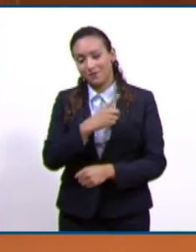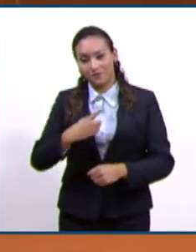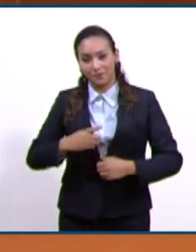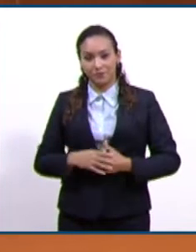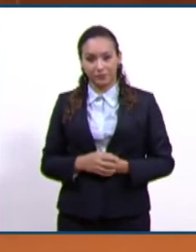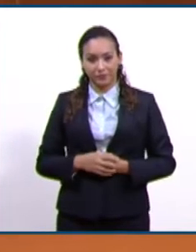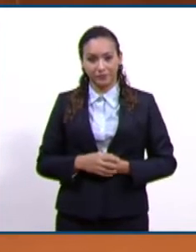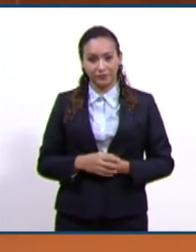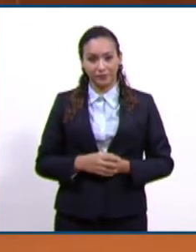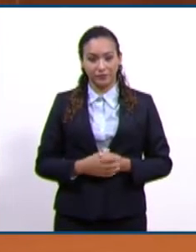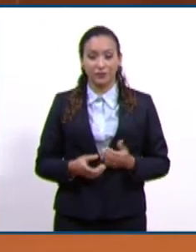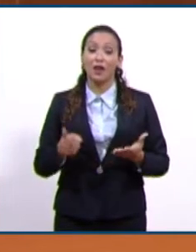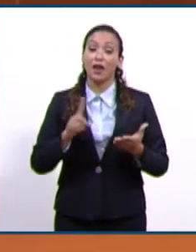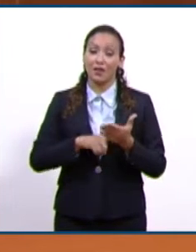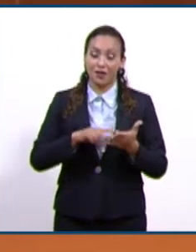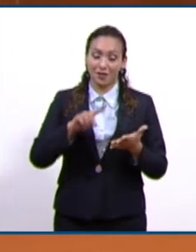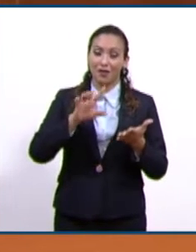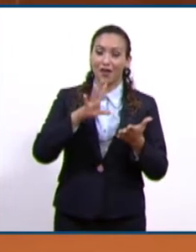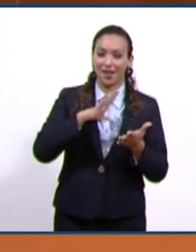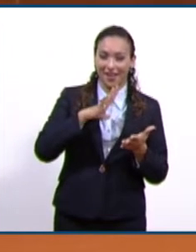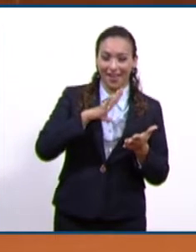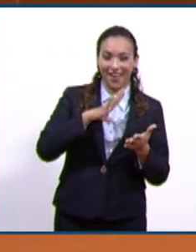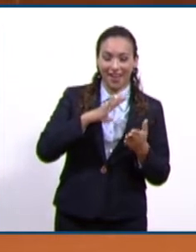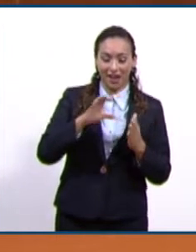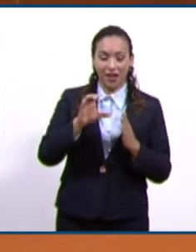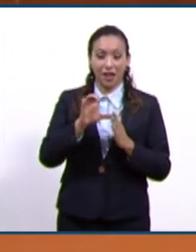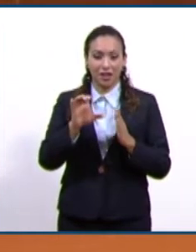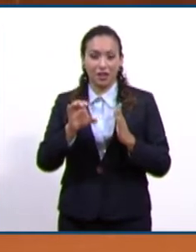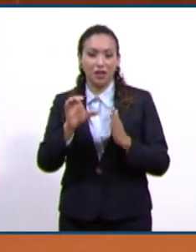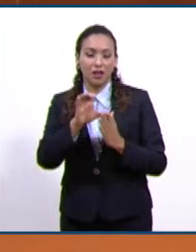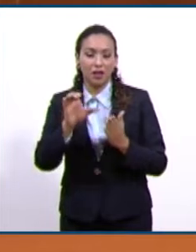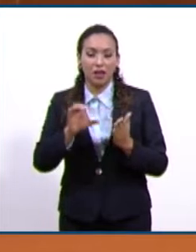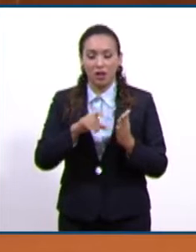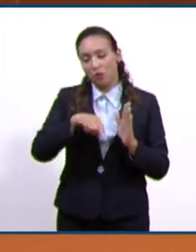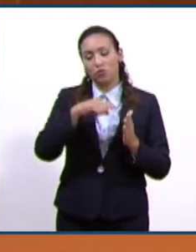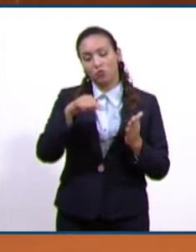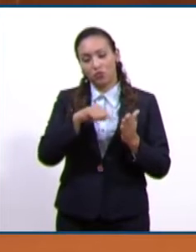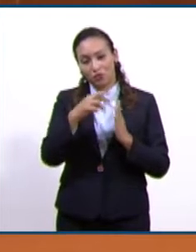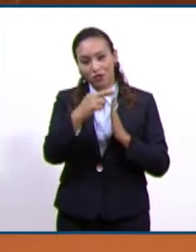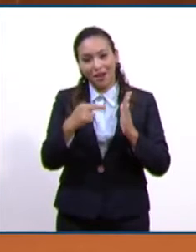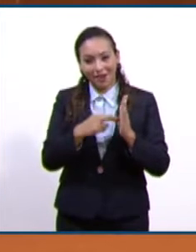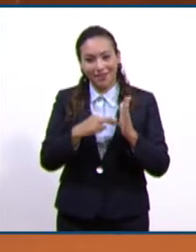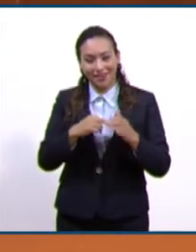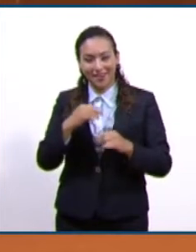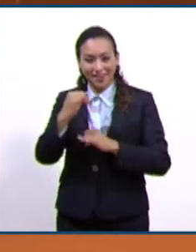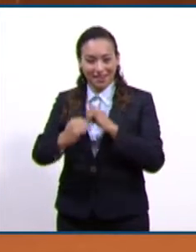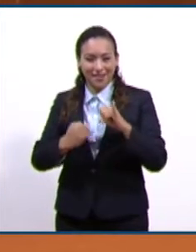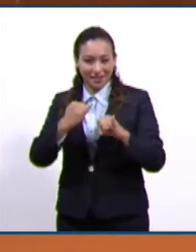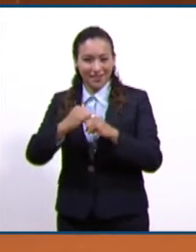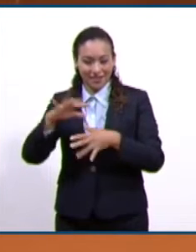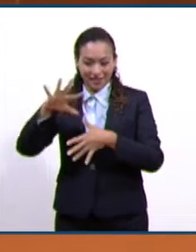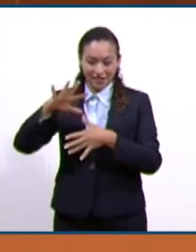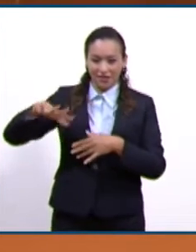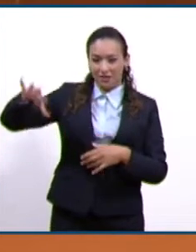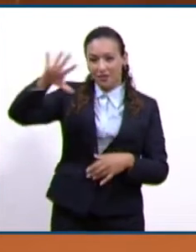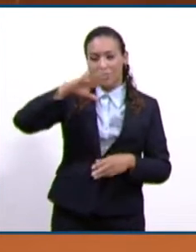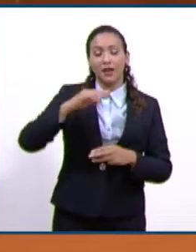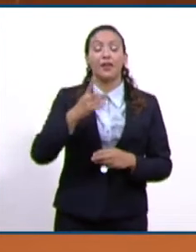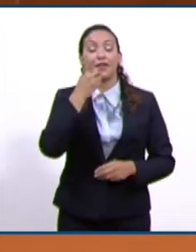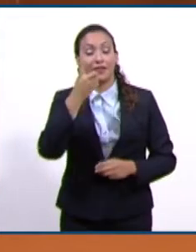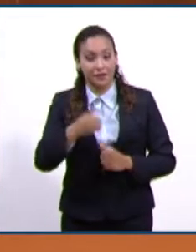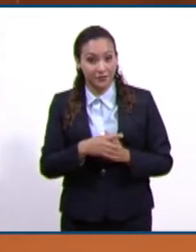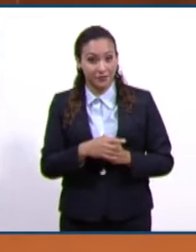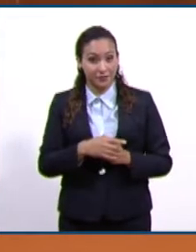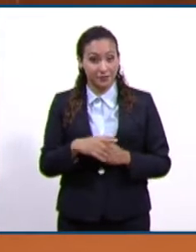El Código Iberoamericano de Ética Judicial también dice claramente que el Estado constitucional